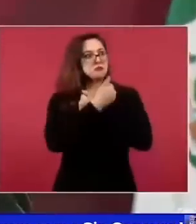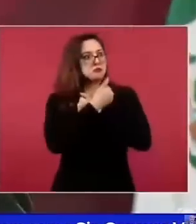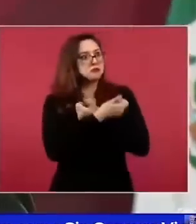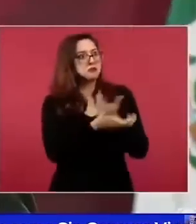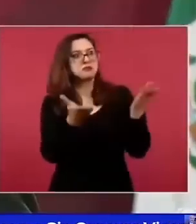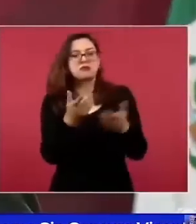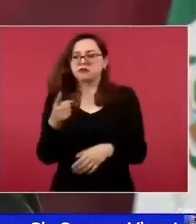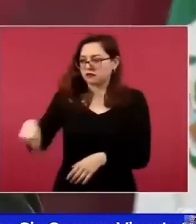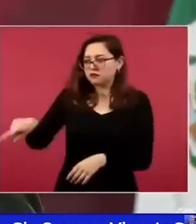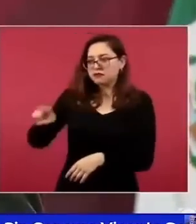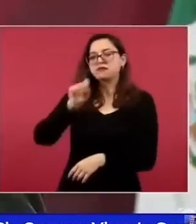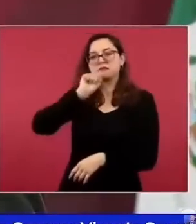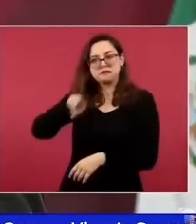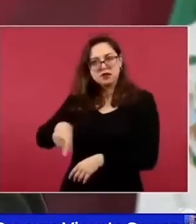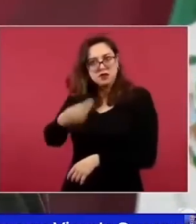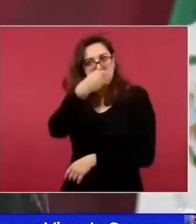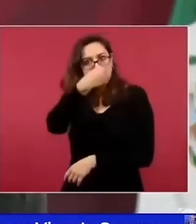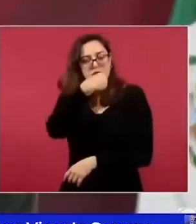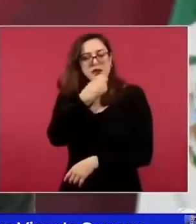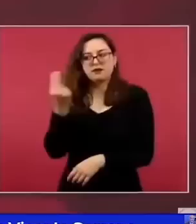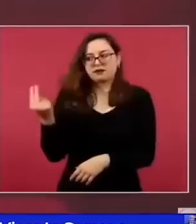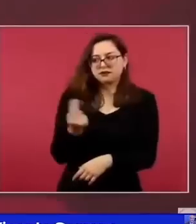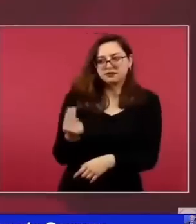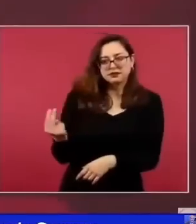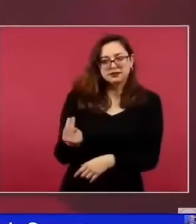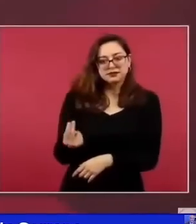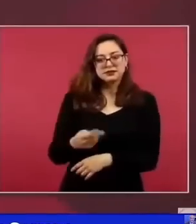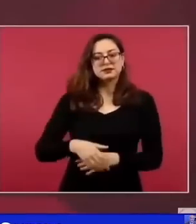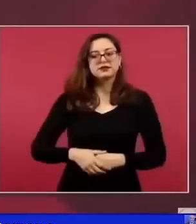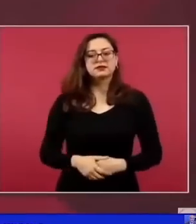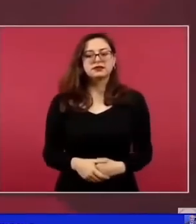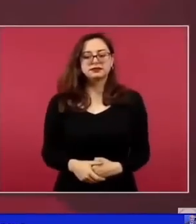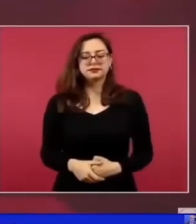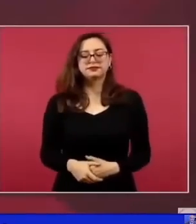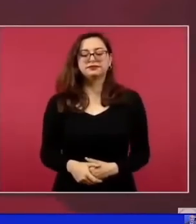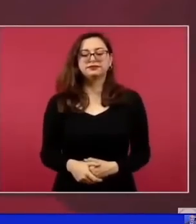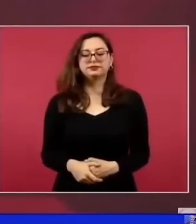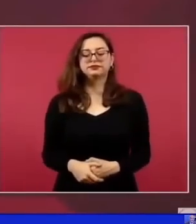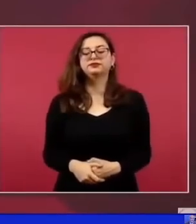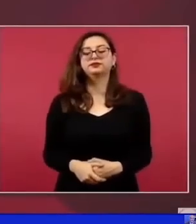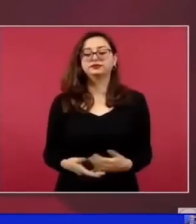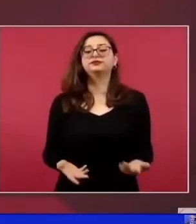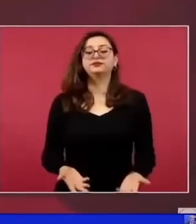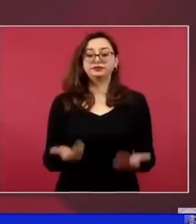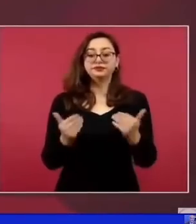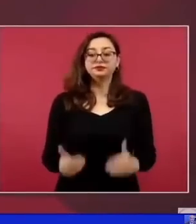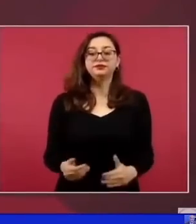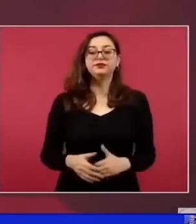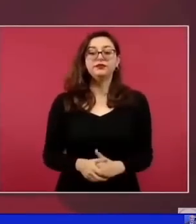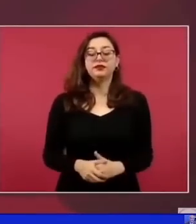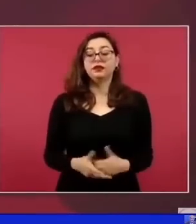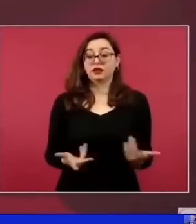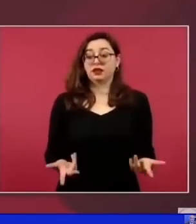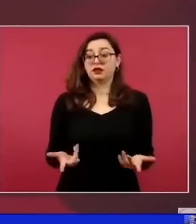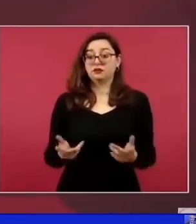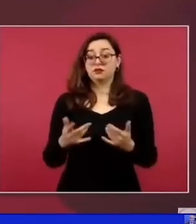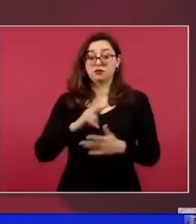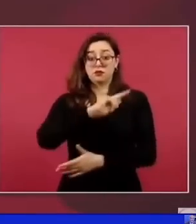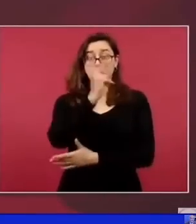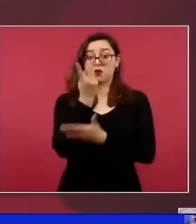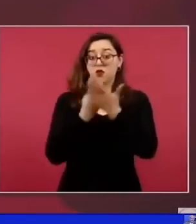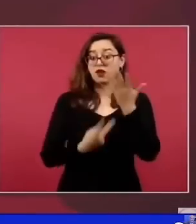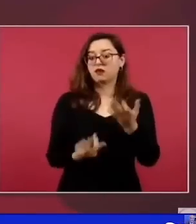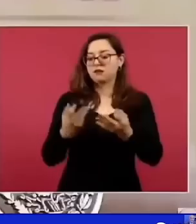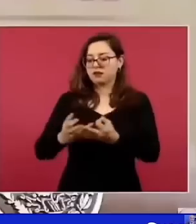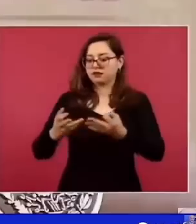votos de los ministros en la pasada elección para presidenta de la Suprema Corte de Justicia de la Nación. Ya ve que salió